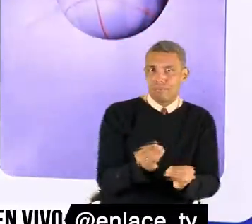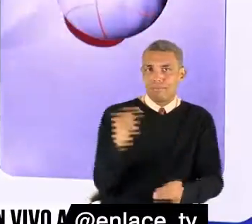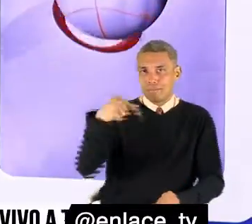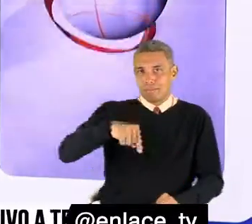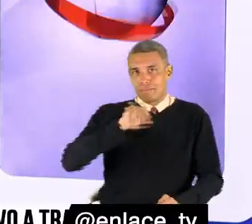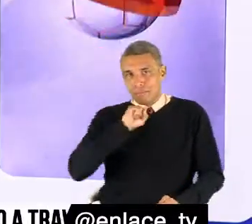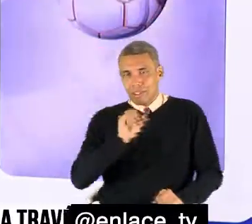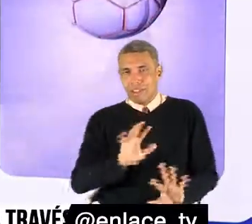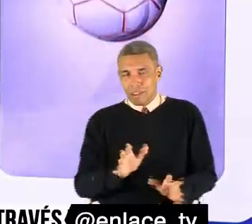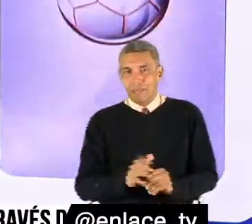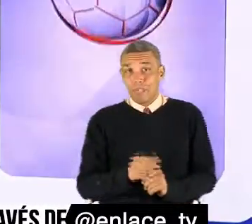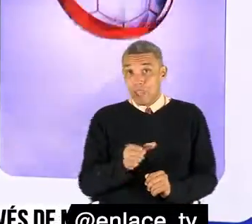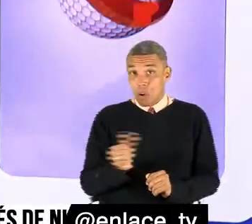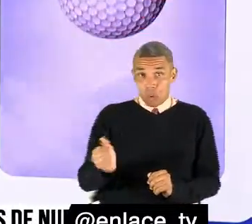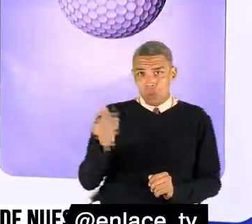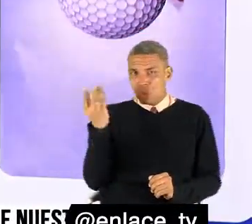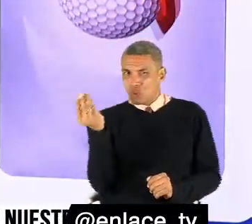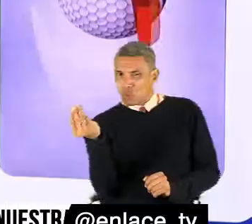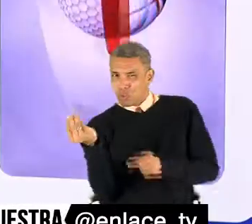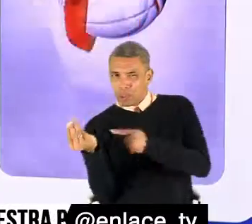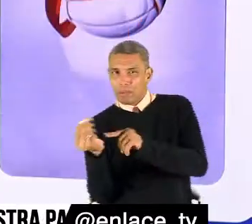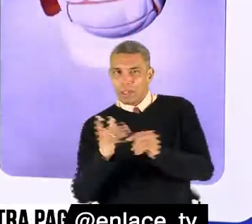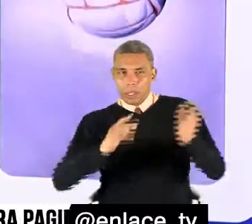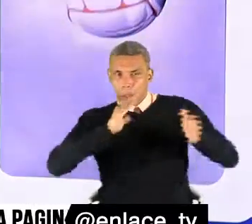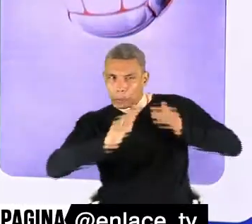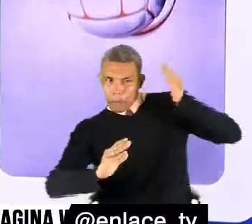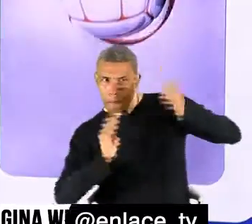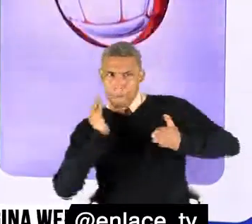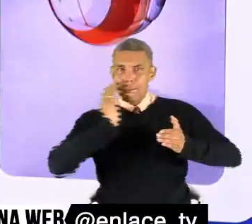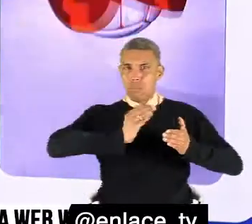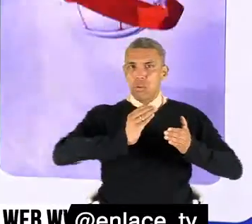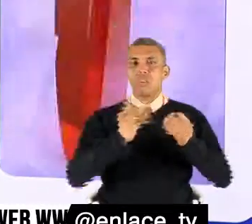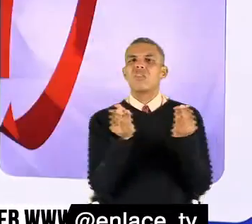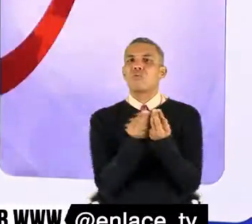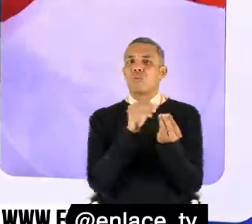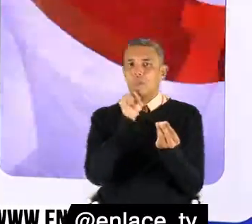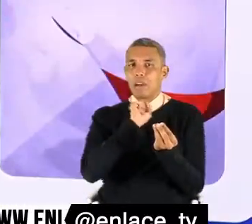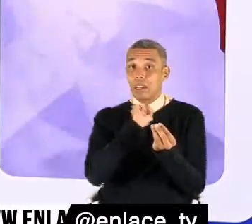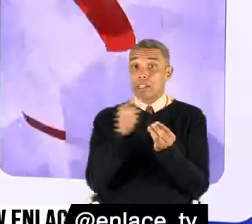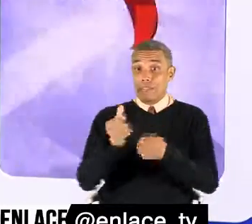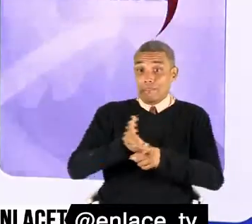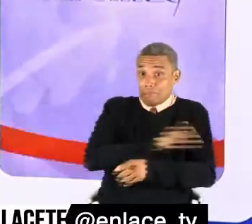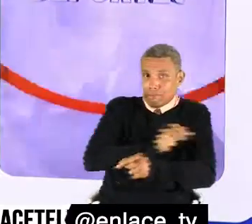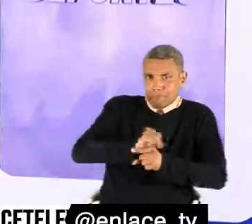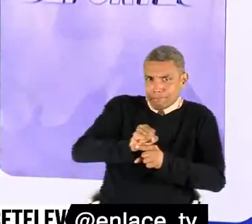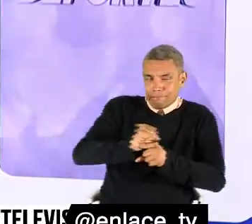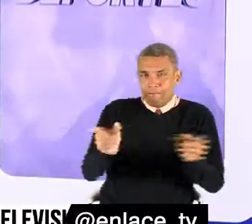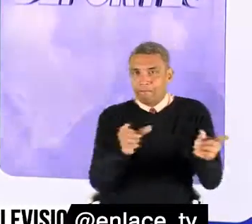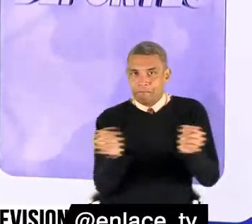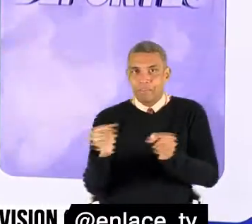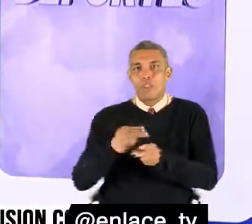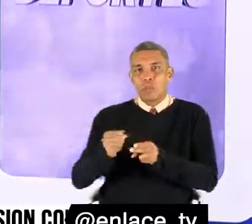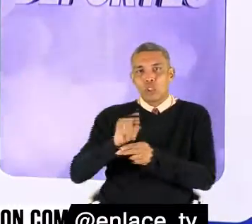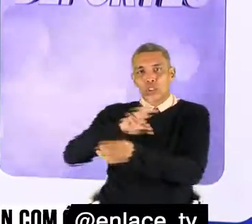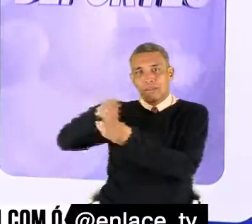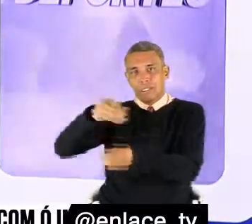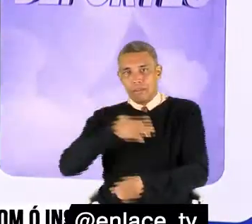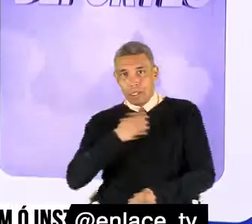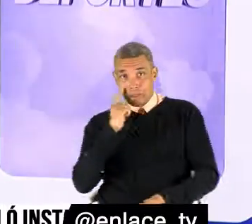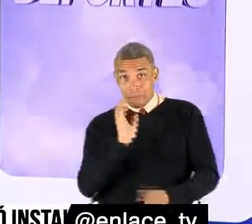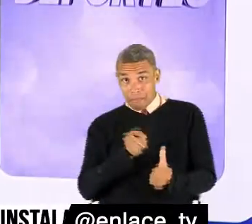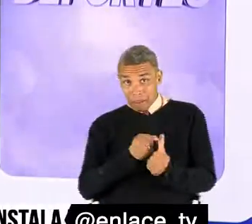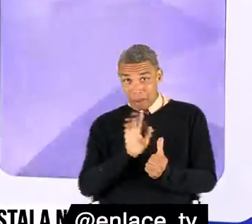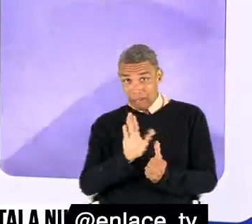en el Panamericano de Taekwondo, cuota barranqueña en la selección de esta disciplina deportiva. Información en minutos, es el momento de